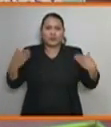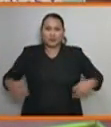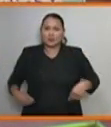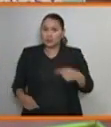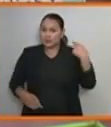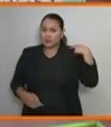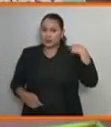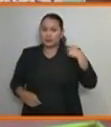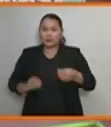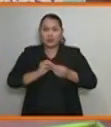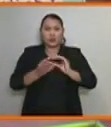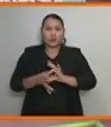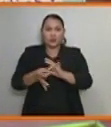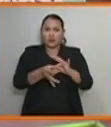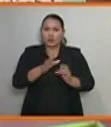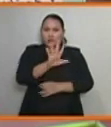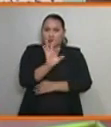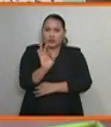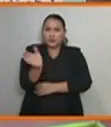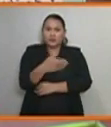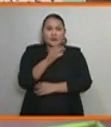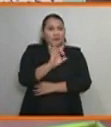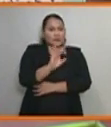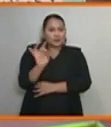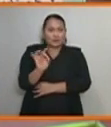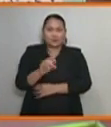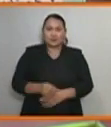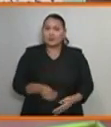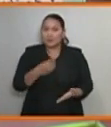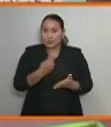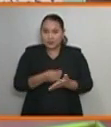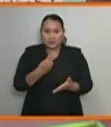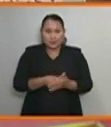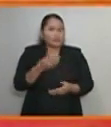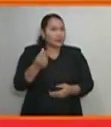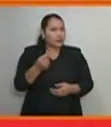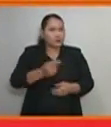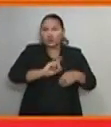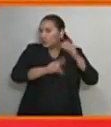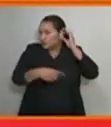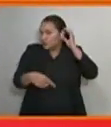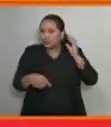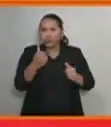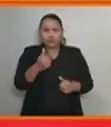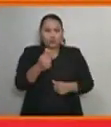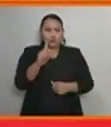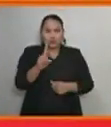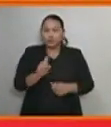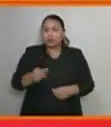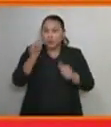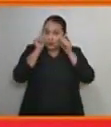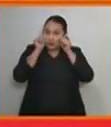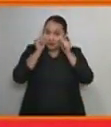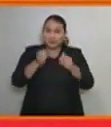números relativos el 59 y el 88. Vamos a aumentar tu dinero con más 1, pendientes.